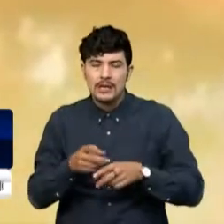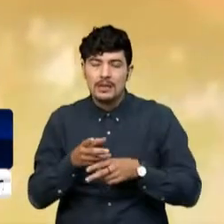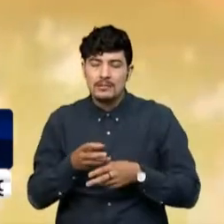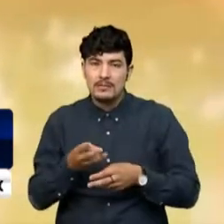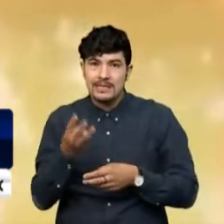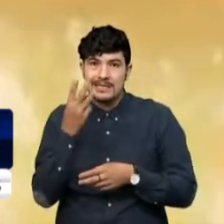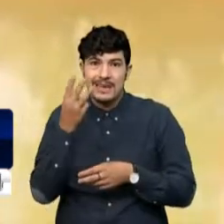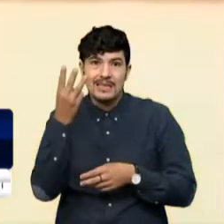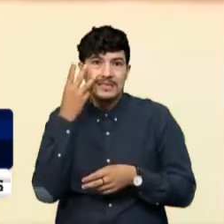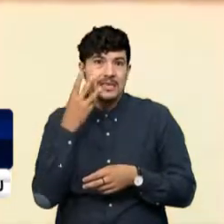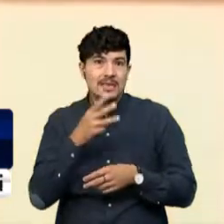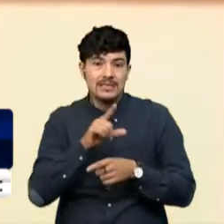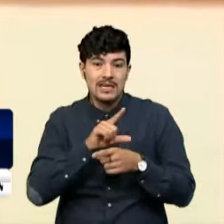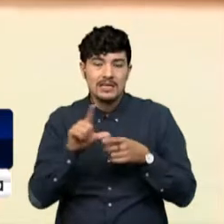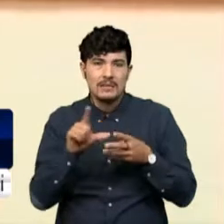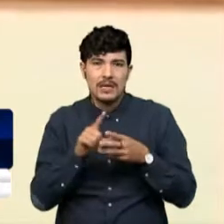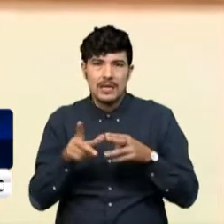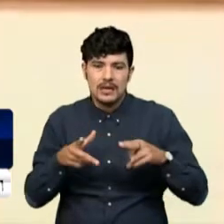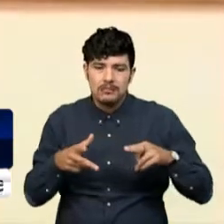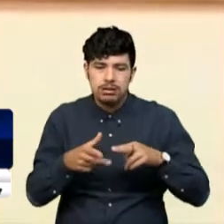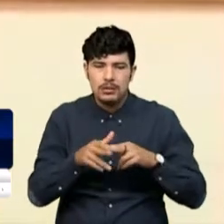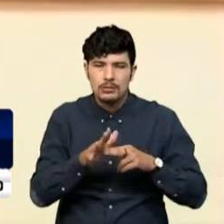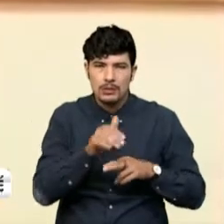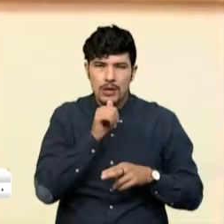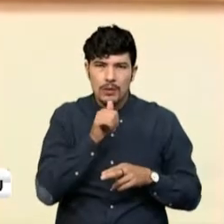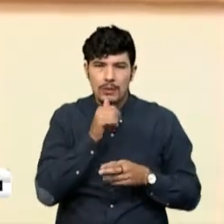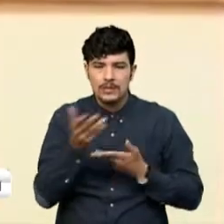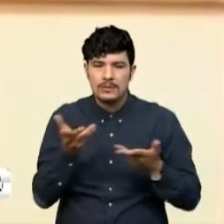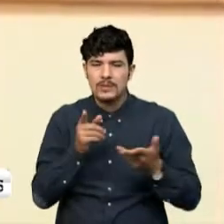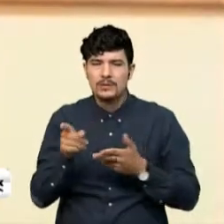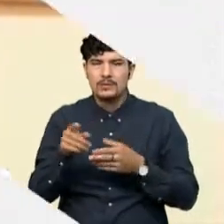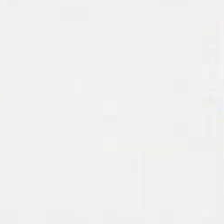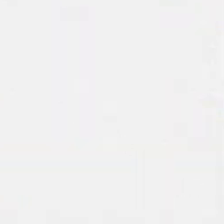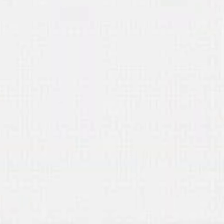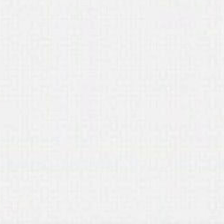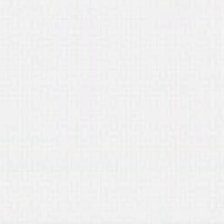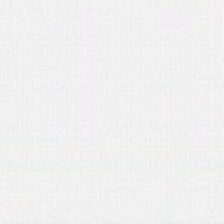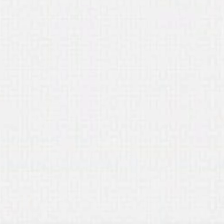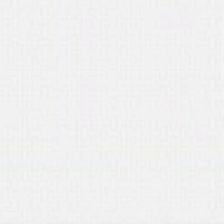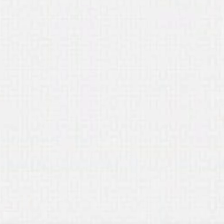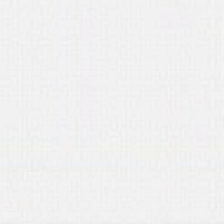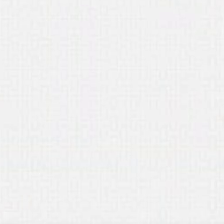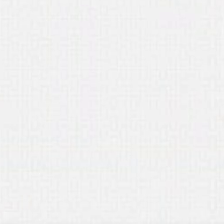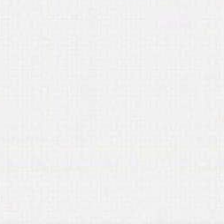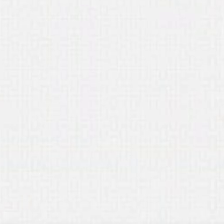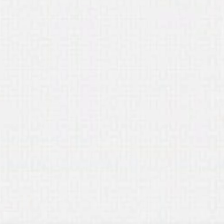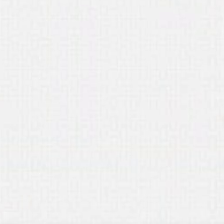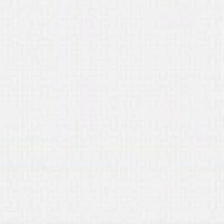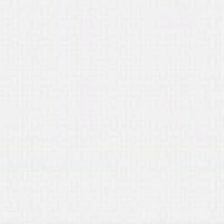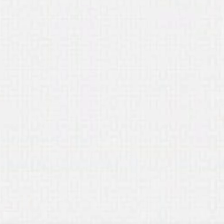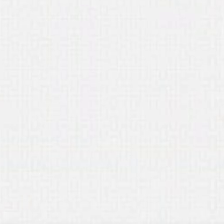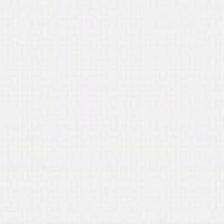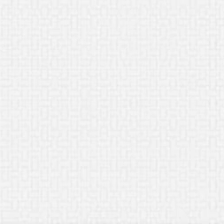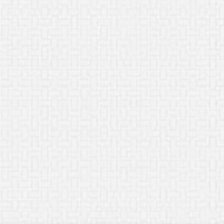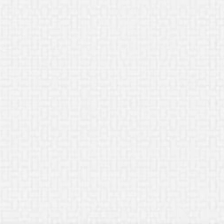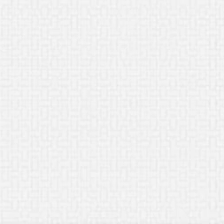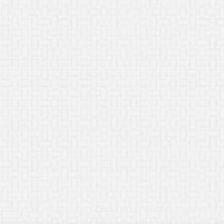3 días a la semana. Canaltro.com